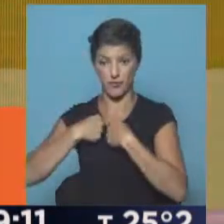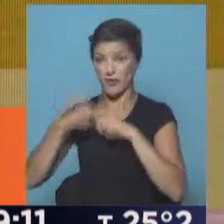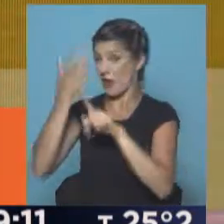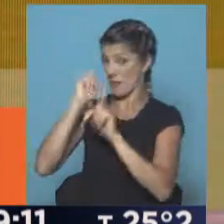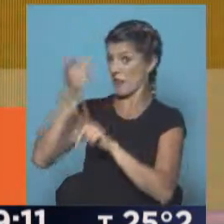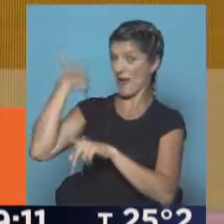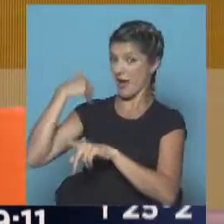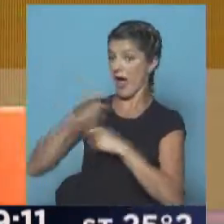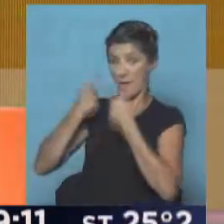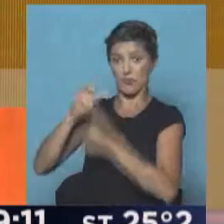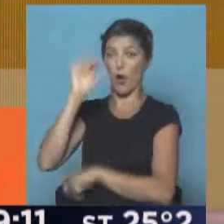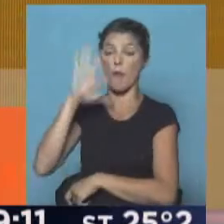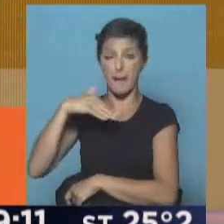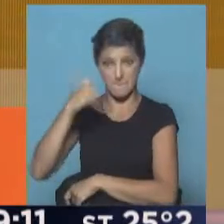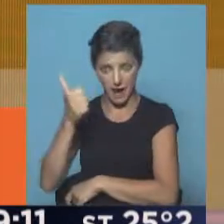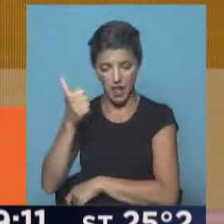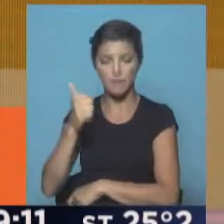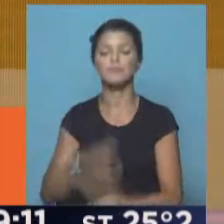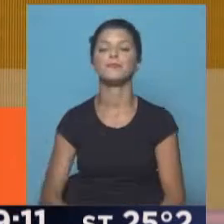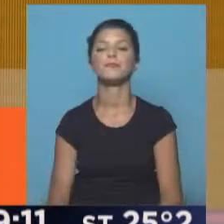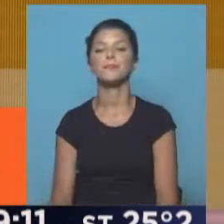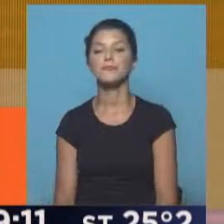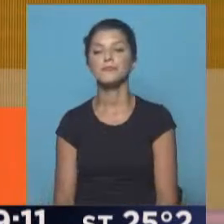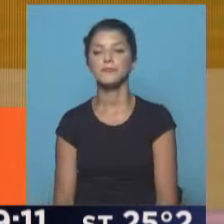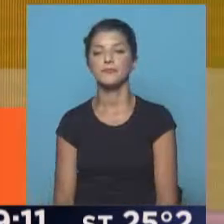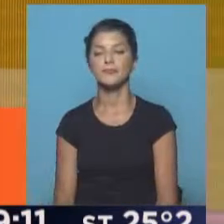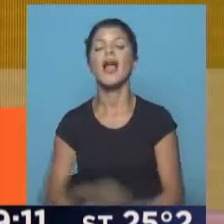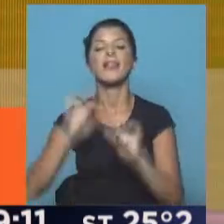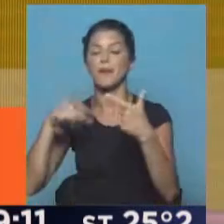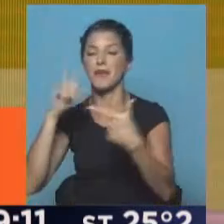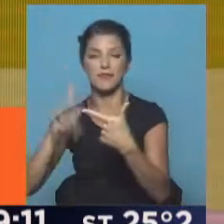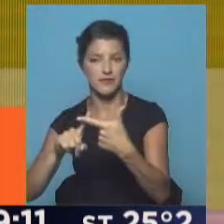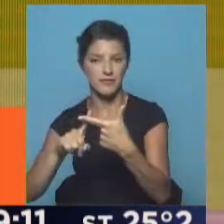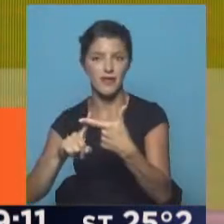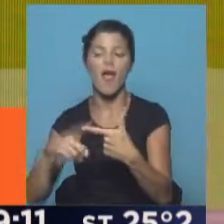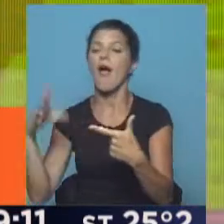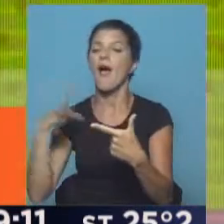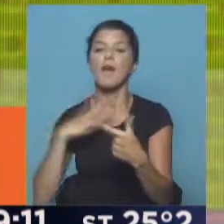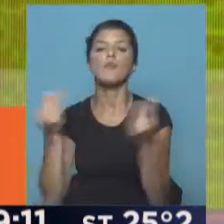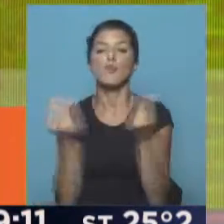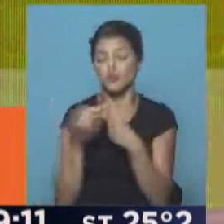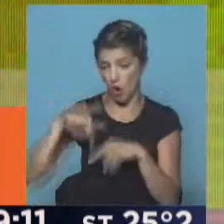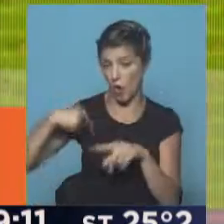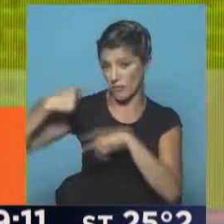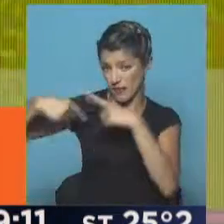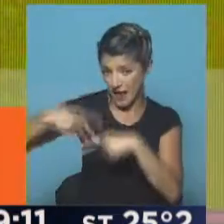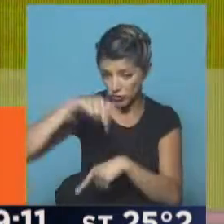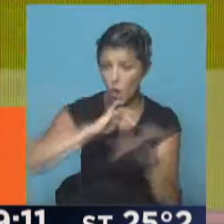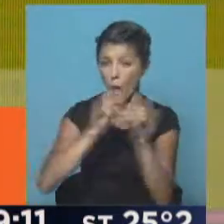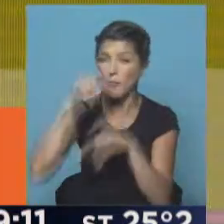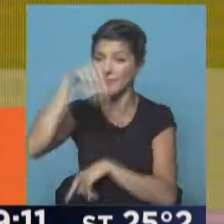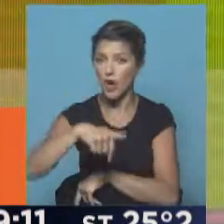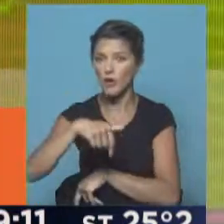la frustración de largo plazo por la falta de oportunidades de ascenso social para la generación actual y tal vez para las